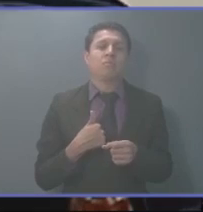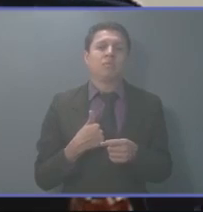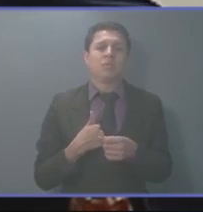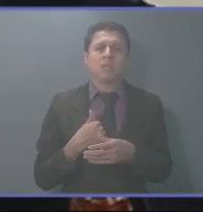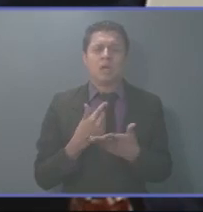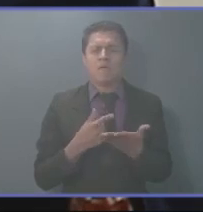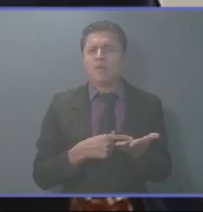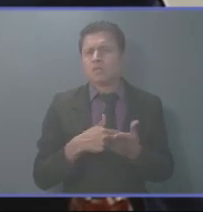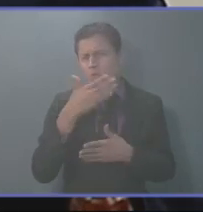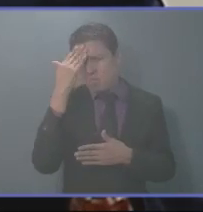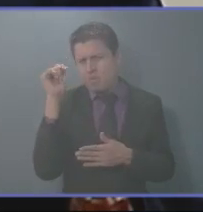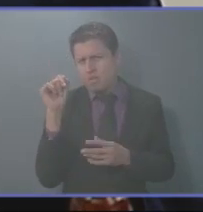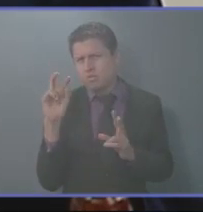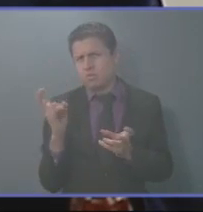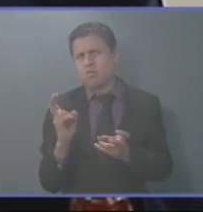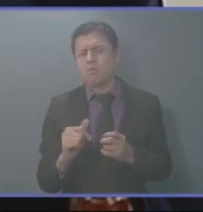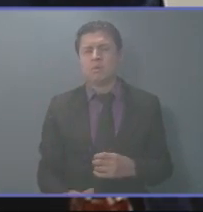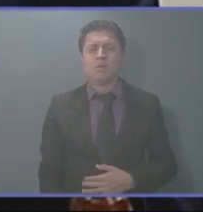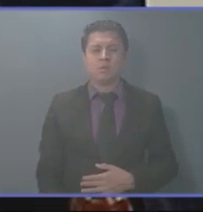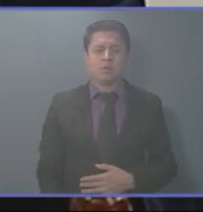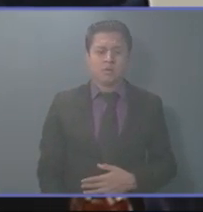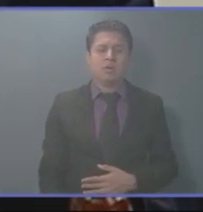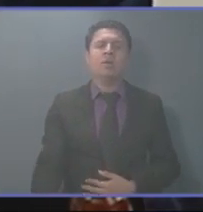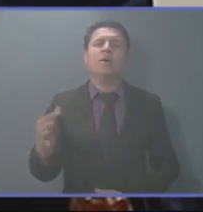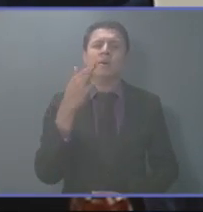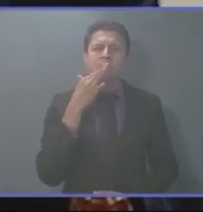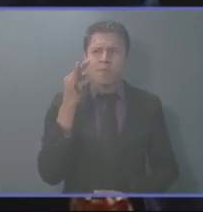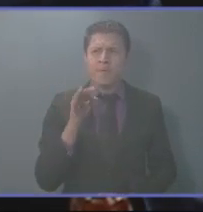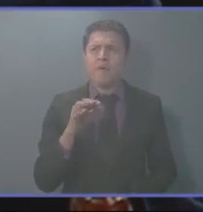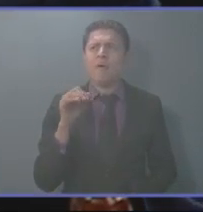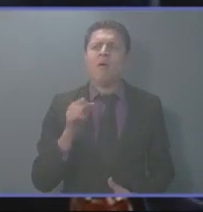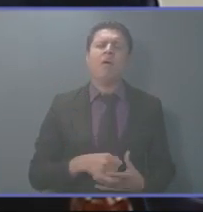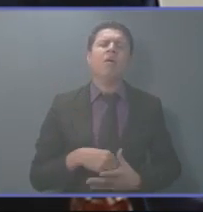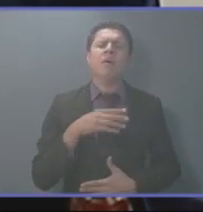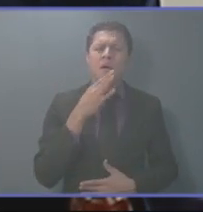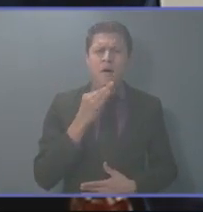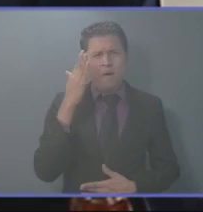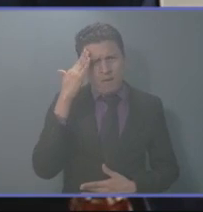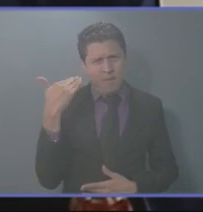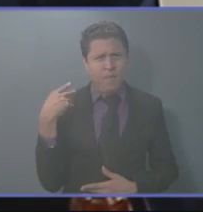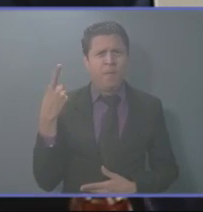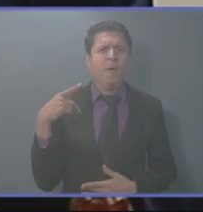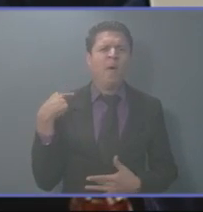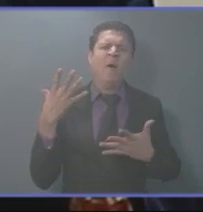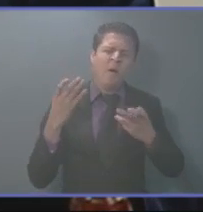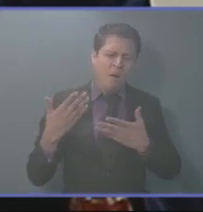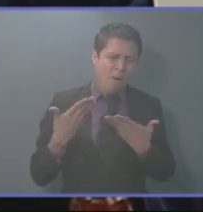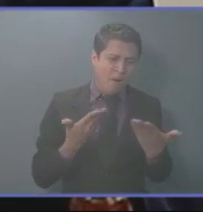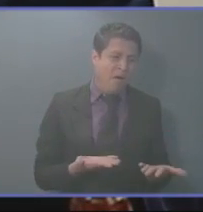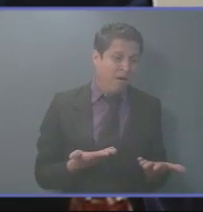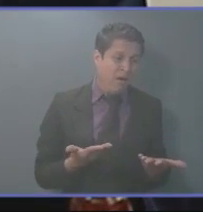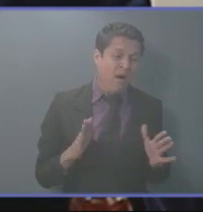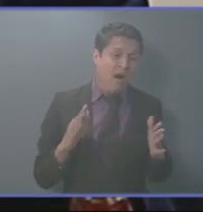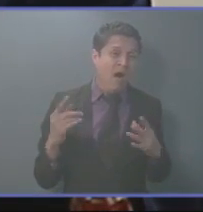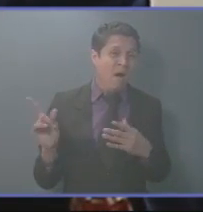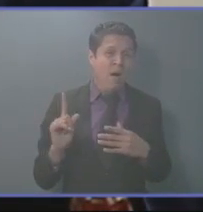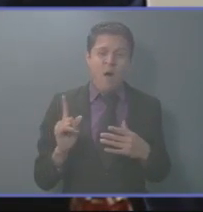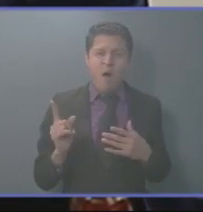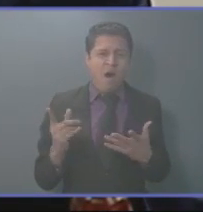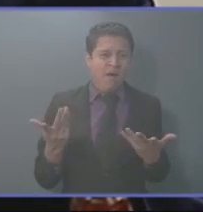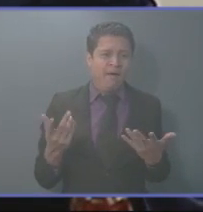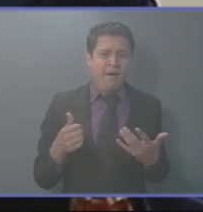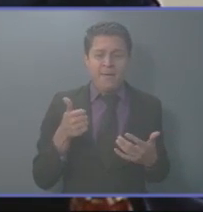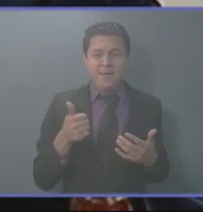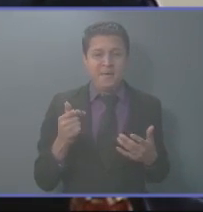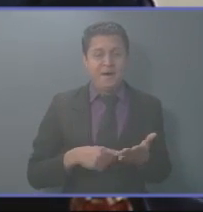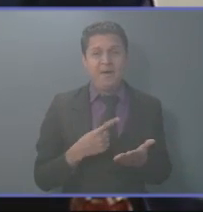por alto eso. De verdad, aquí hay un interés que no les conviene dinamizar el servicio del